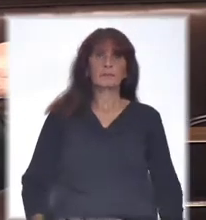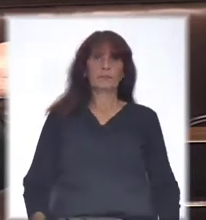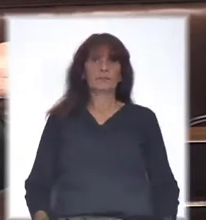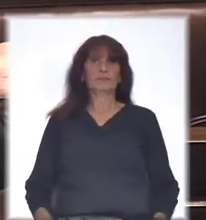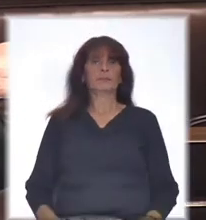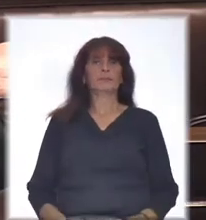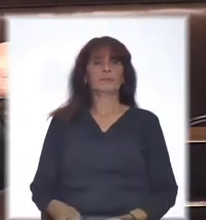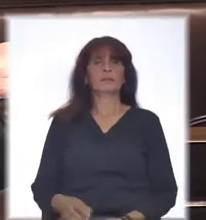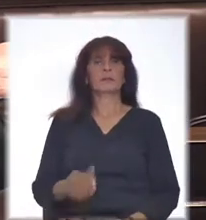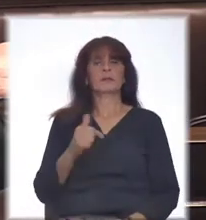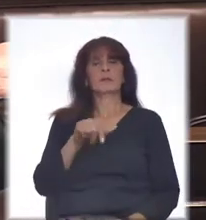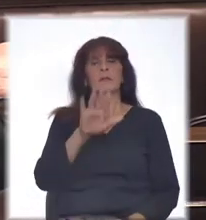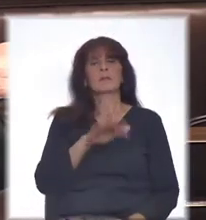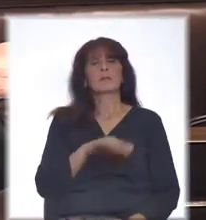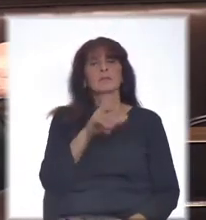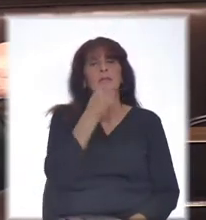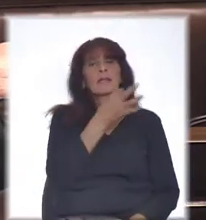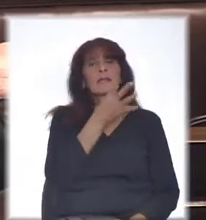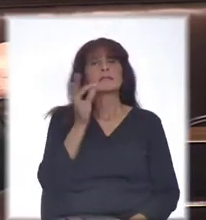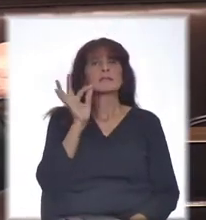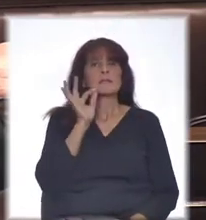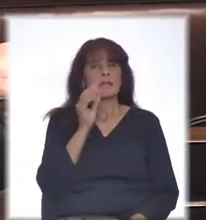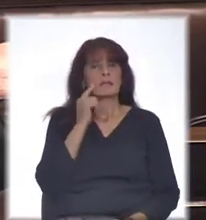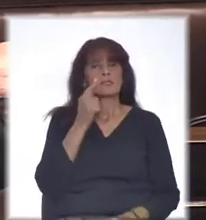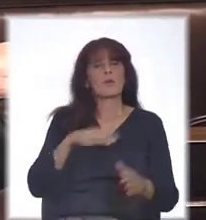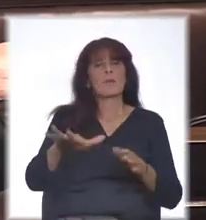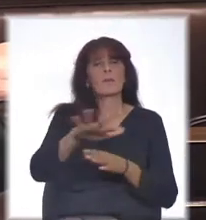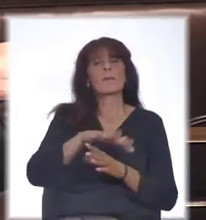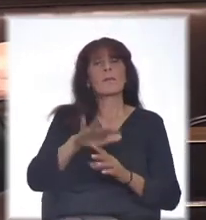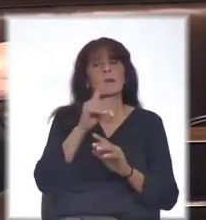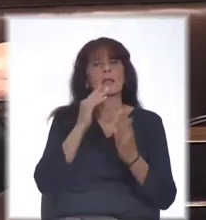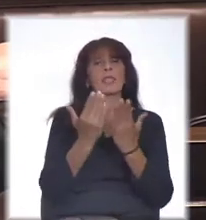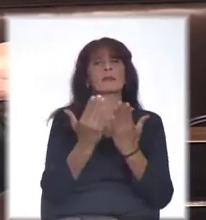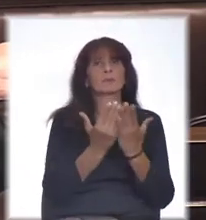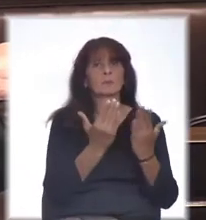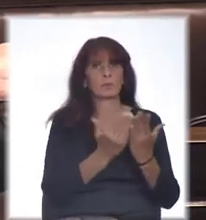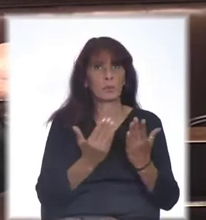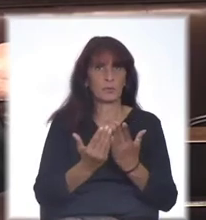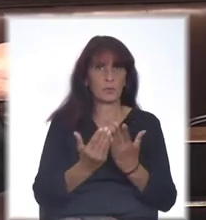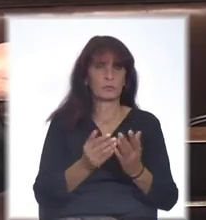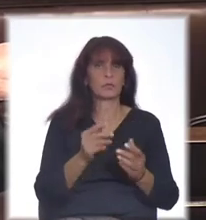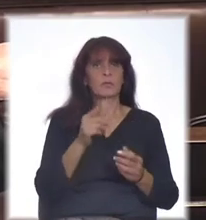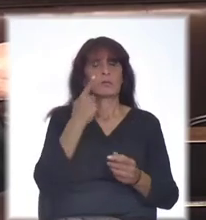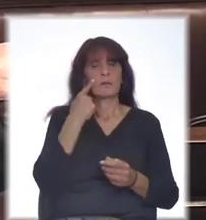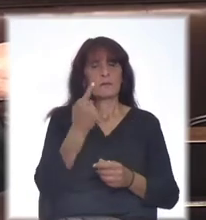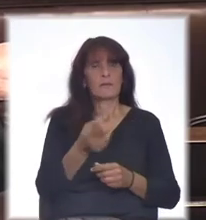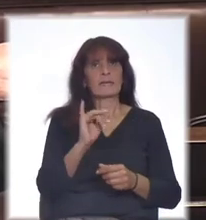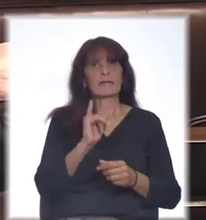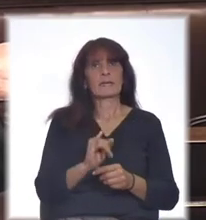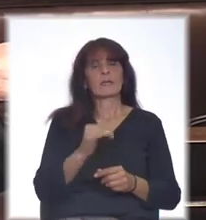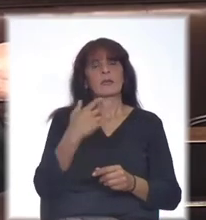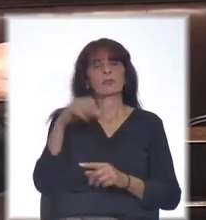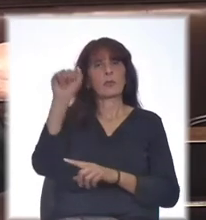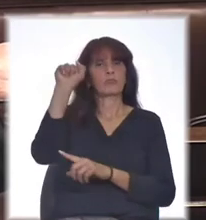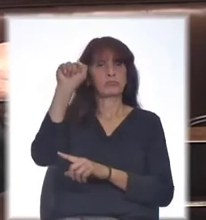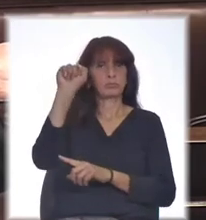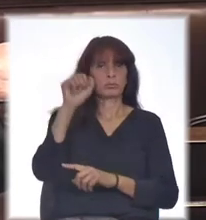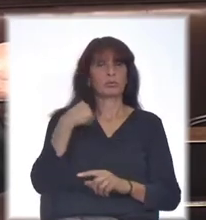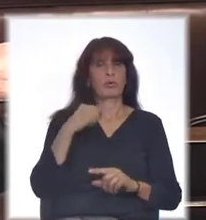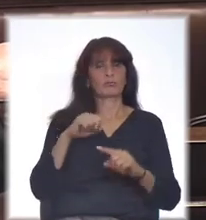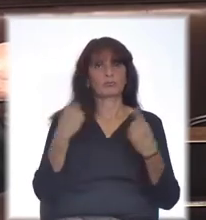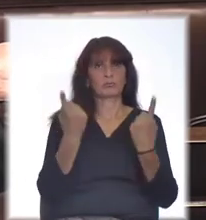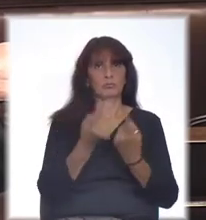Concentraciones de estudiantes en silencio en los patios de sus centros de estudios. Entonar fuertemente y con el puño en alto la estrofa Tiranos